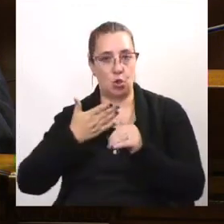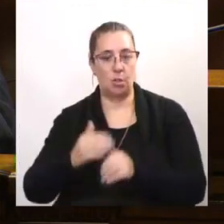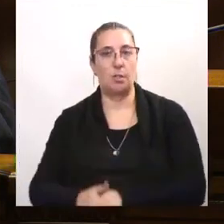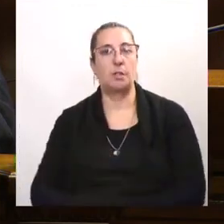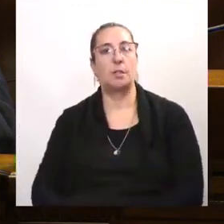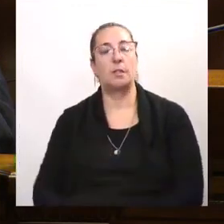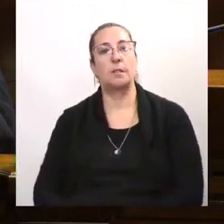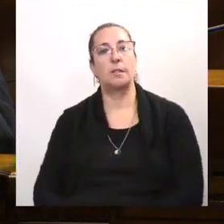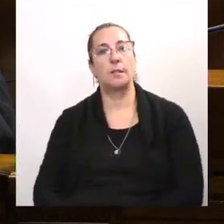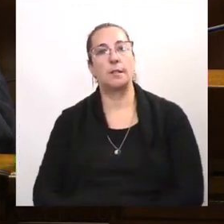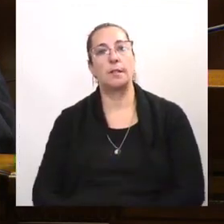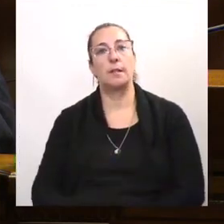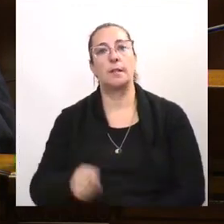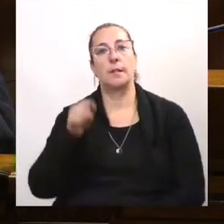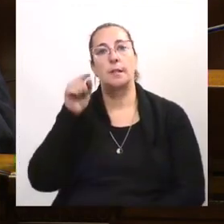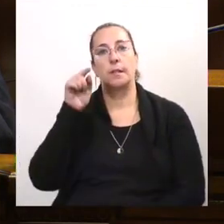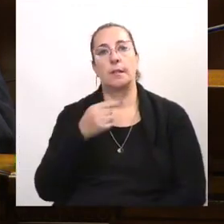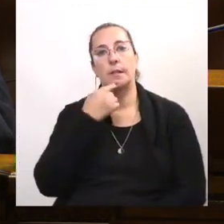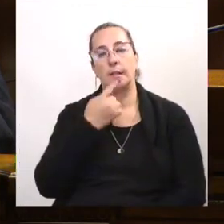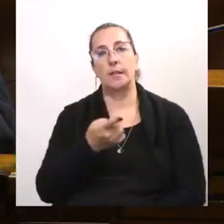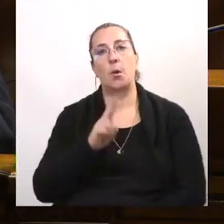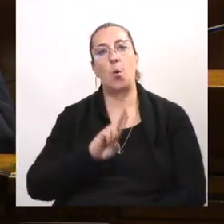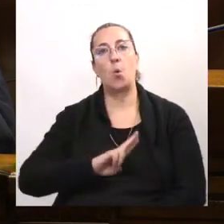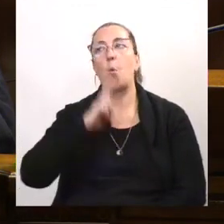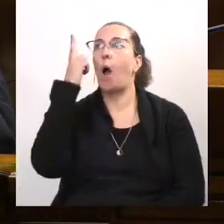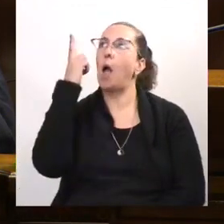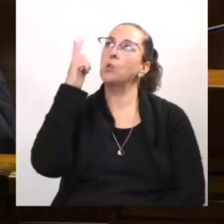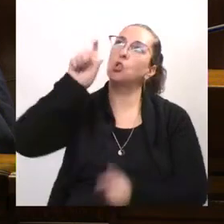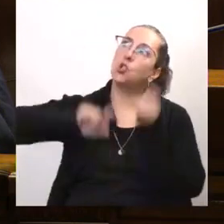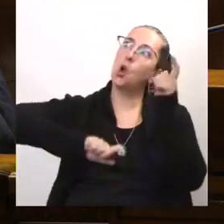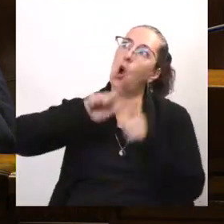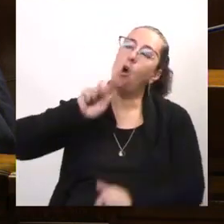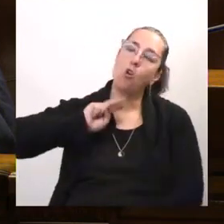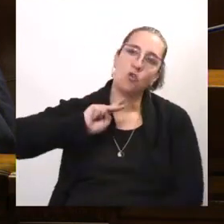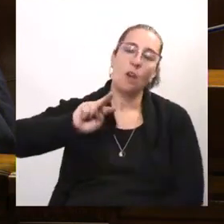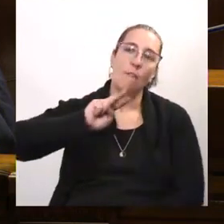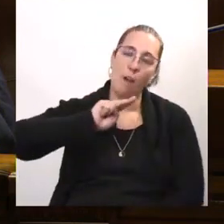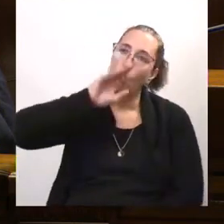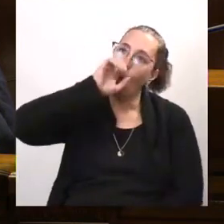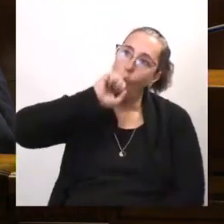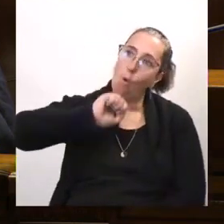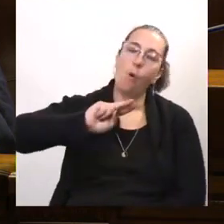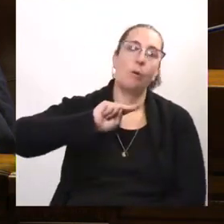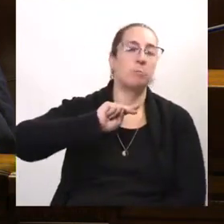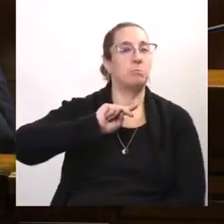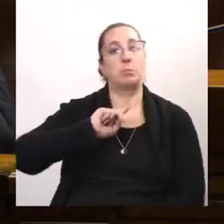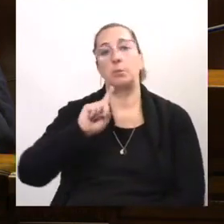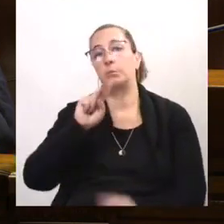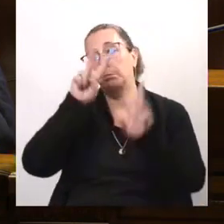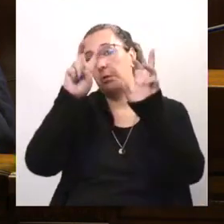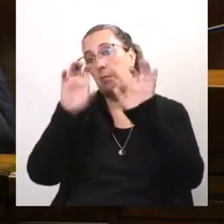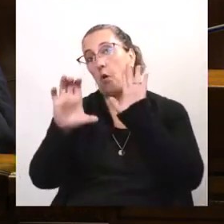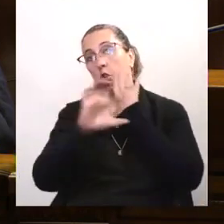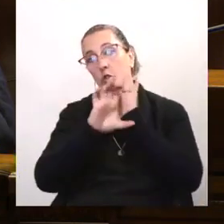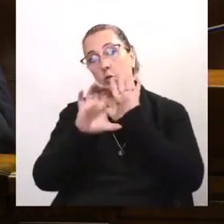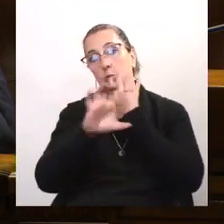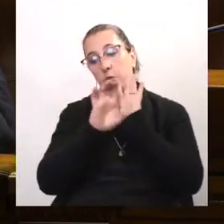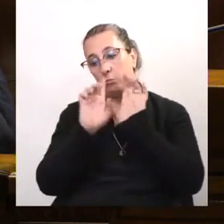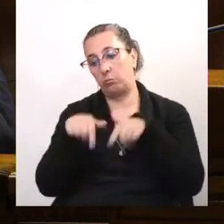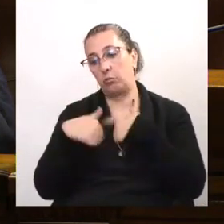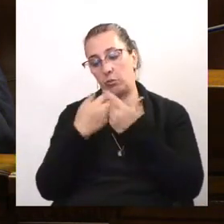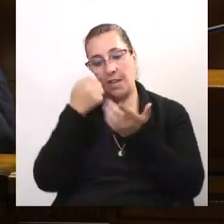lo que da por tierra aquello que el uruguayo es conservador, porque por lo menos en materia constitucional hemos